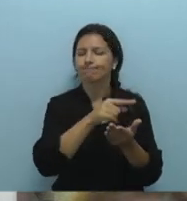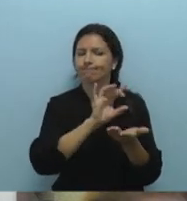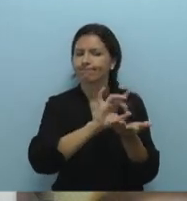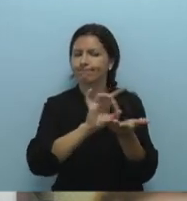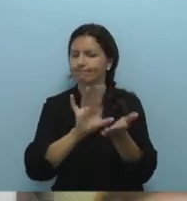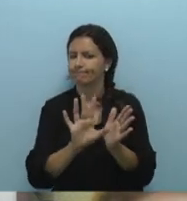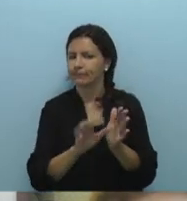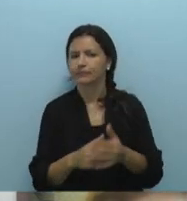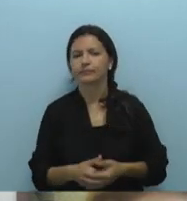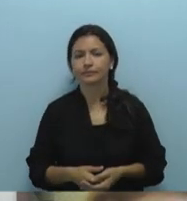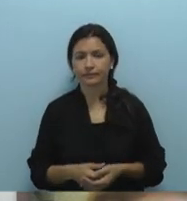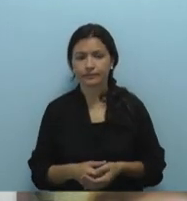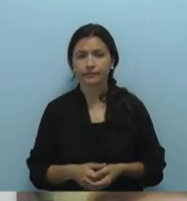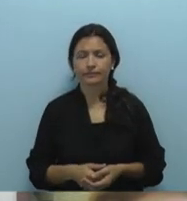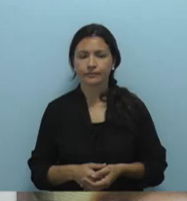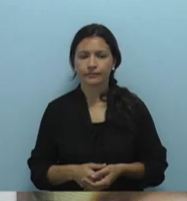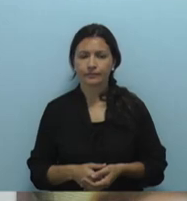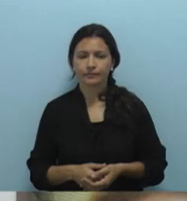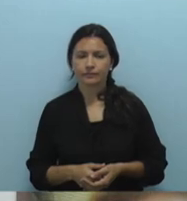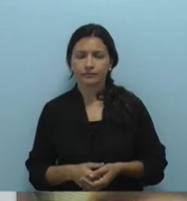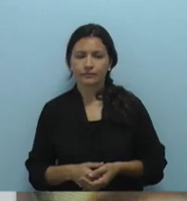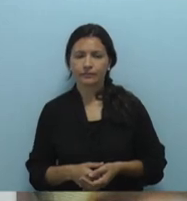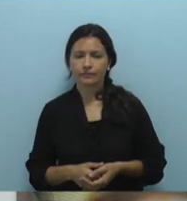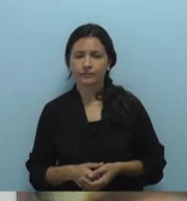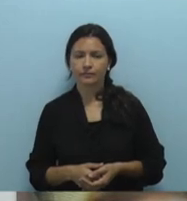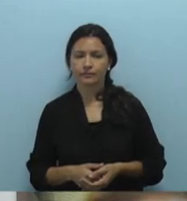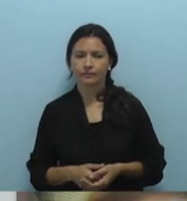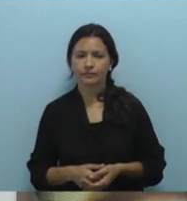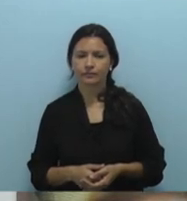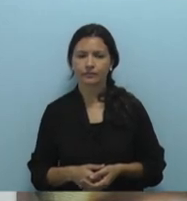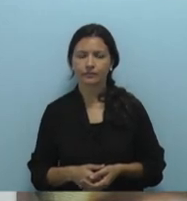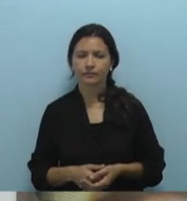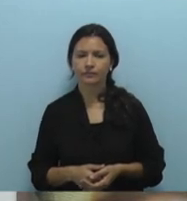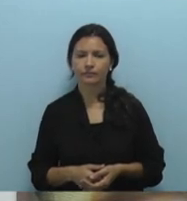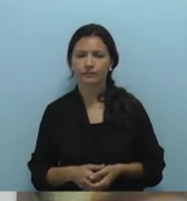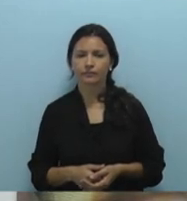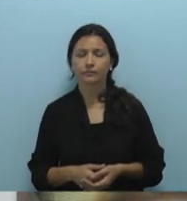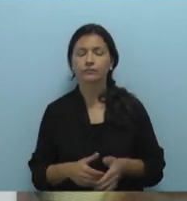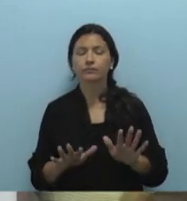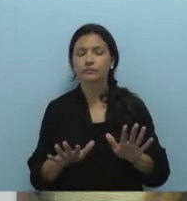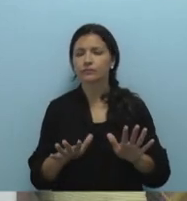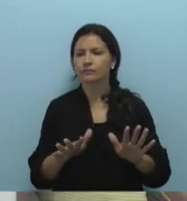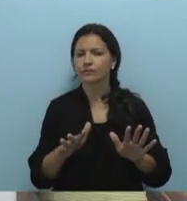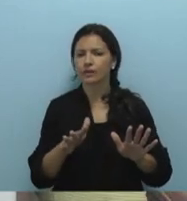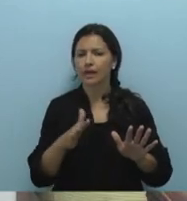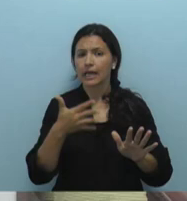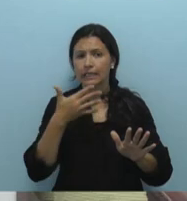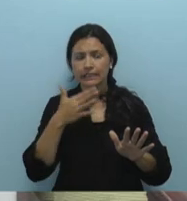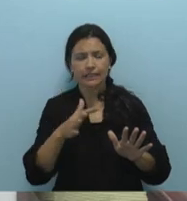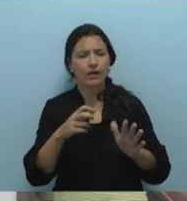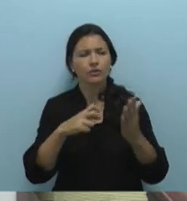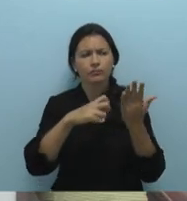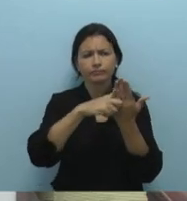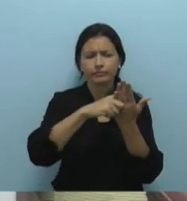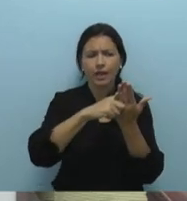mencionados. Y en esto también quiero ser absolutamente sincero. Uno puede entender que el fiscal Matías